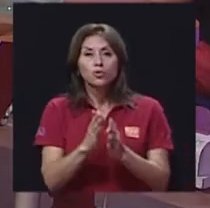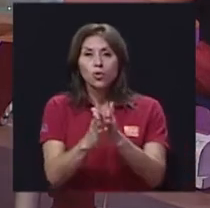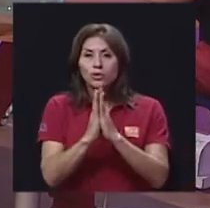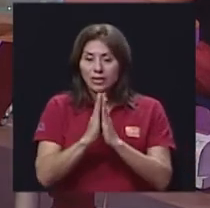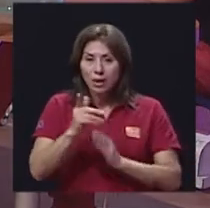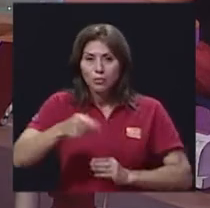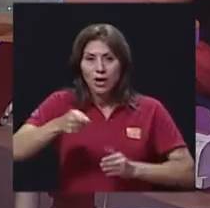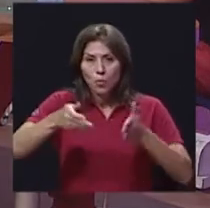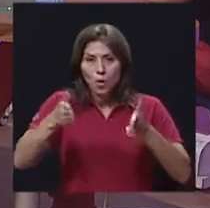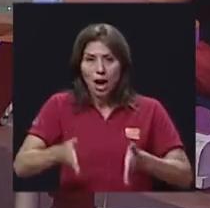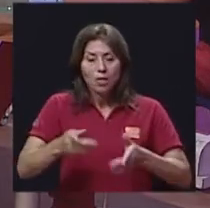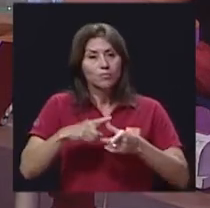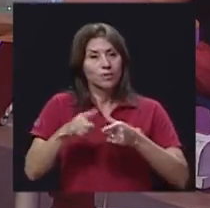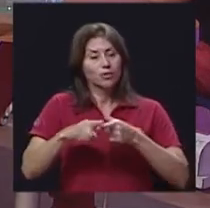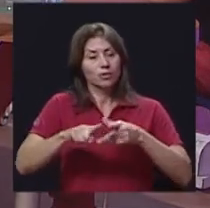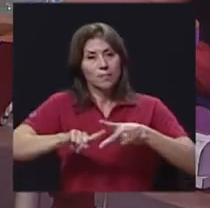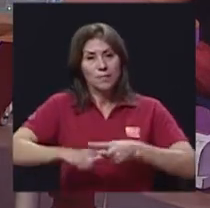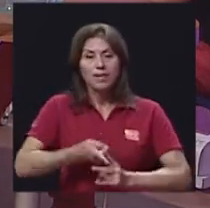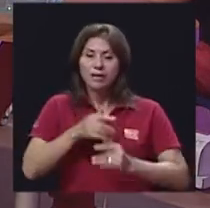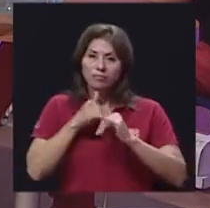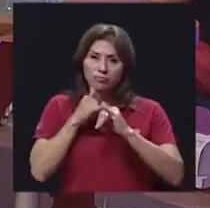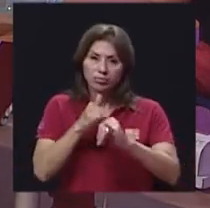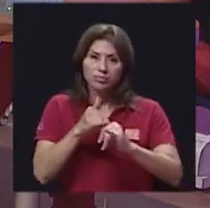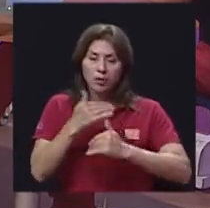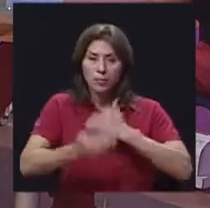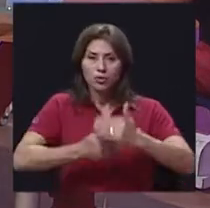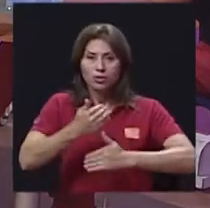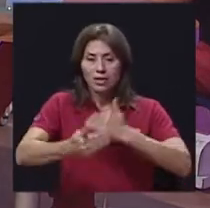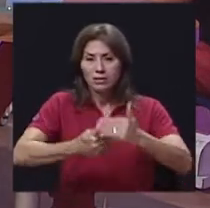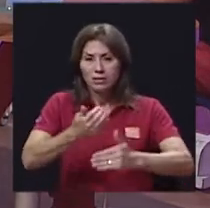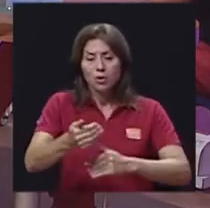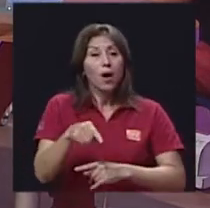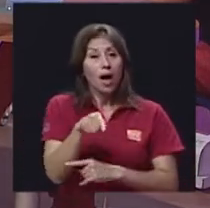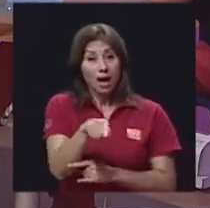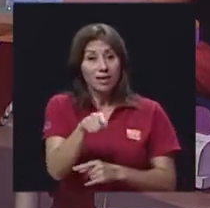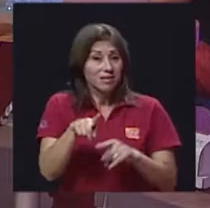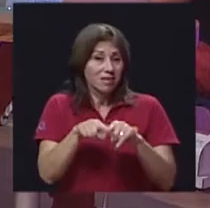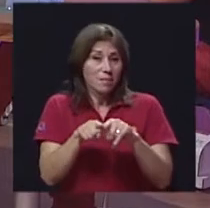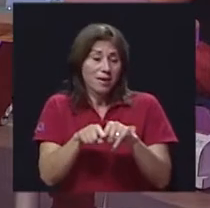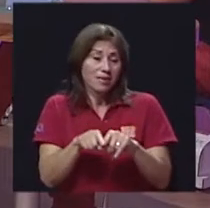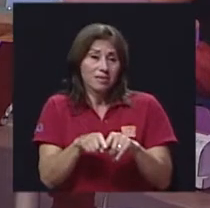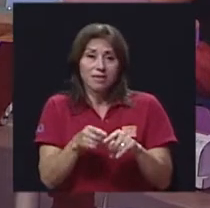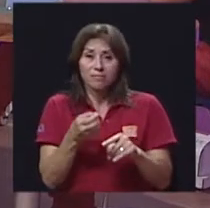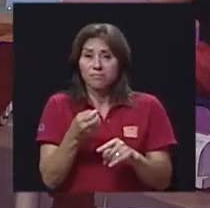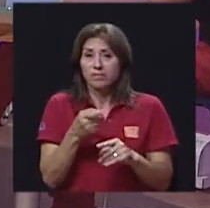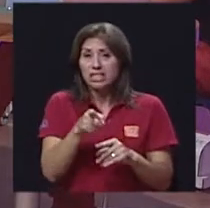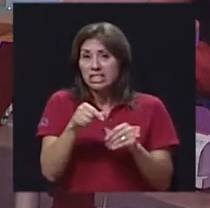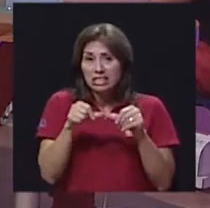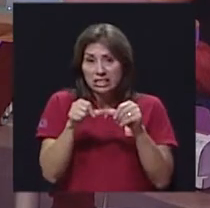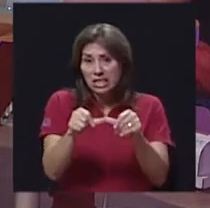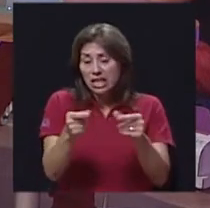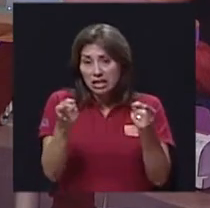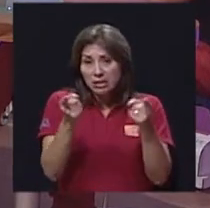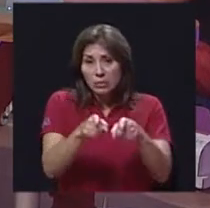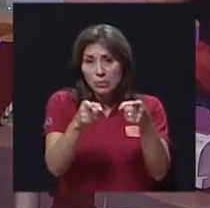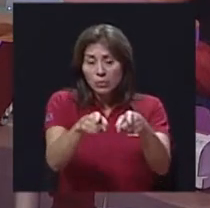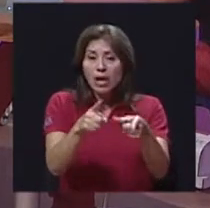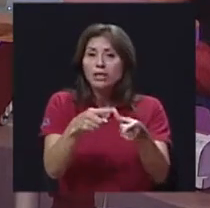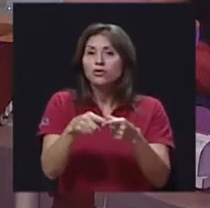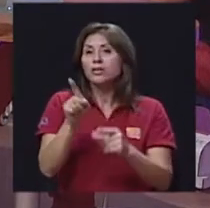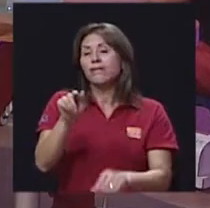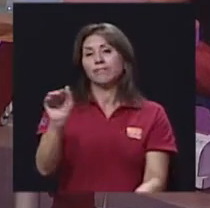y se interpone el proceso, ¿verdad? Y ya después ahí, dependiendo si siguen los incidentes, si hay que notificar al señor,